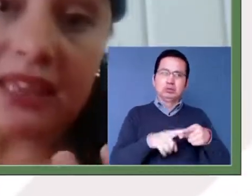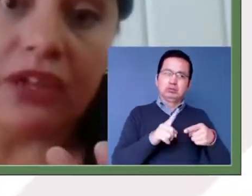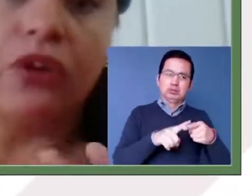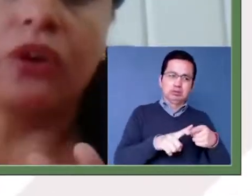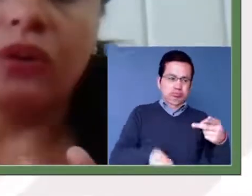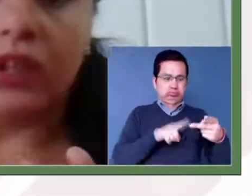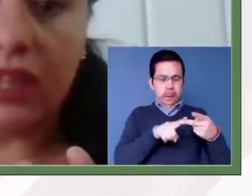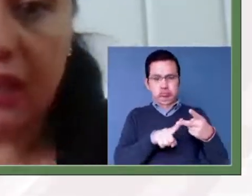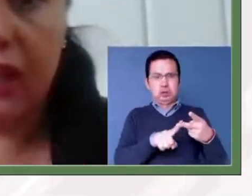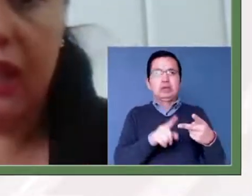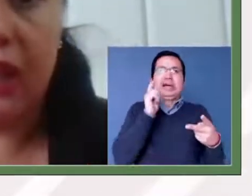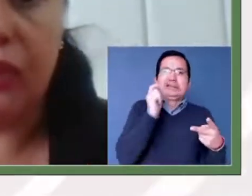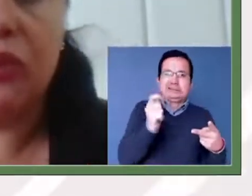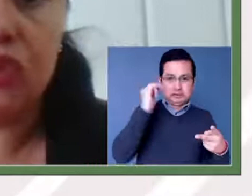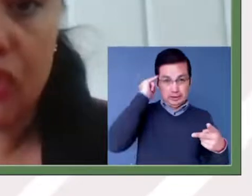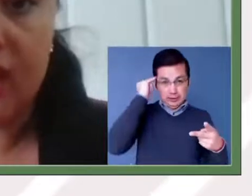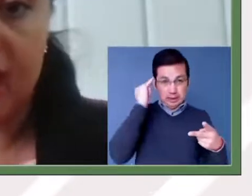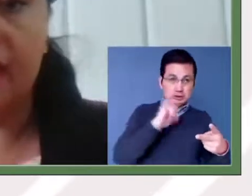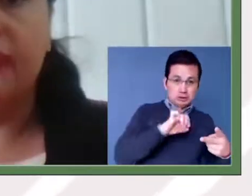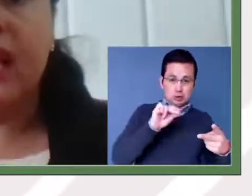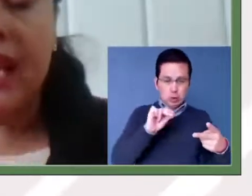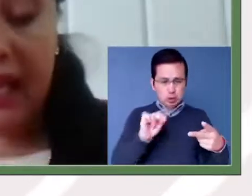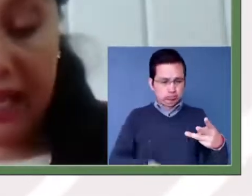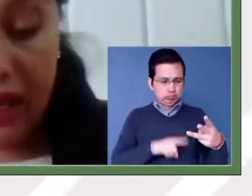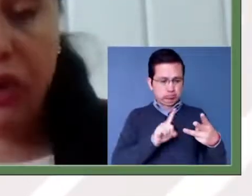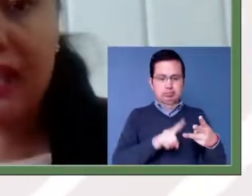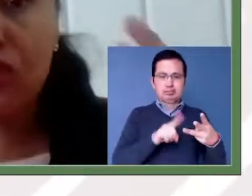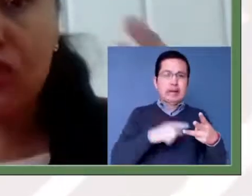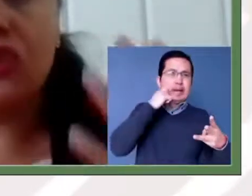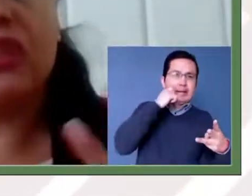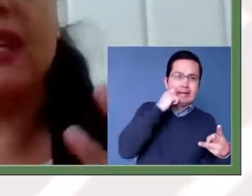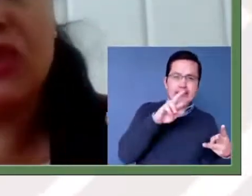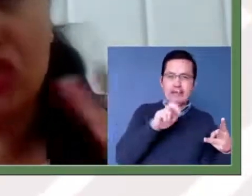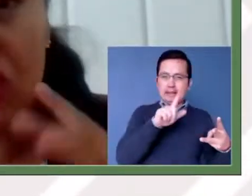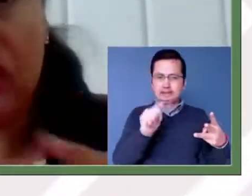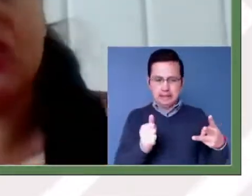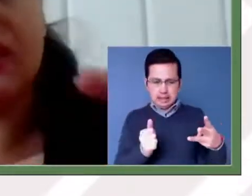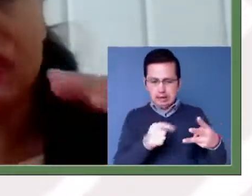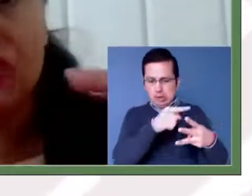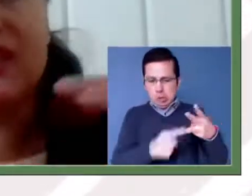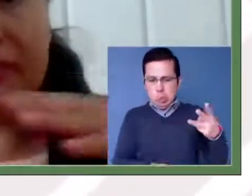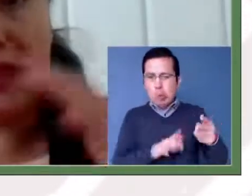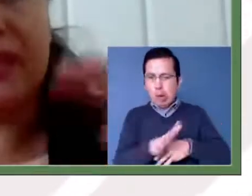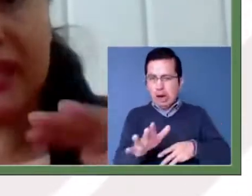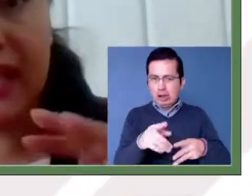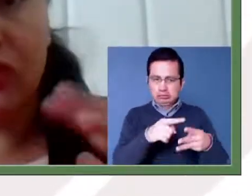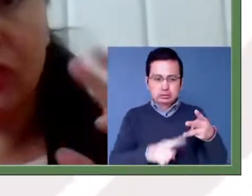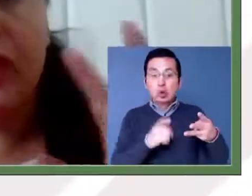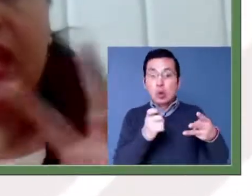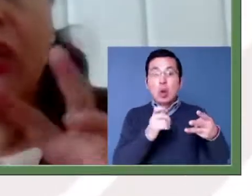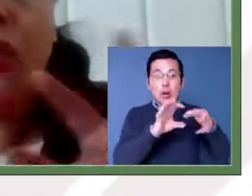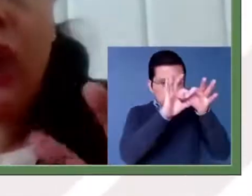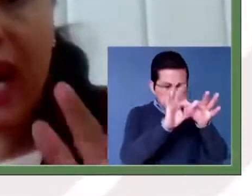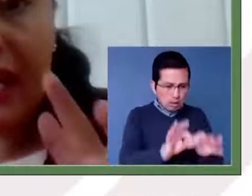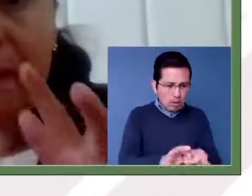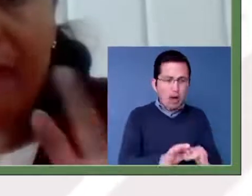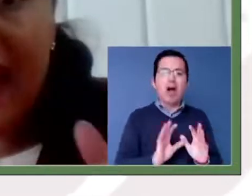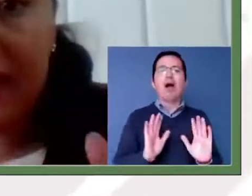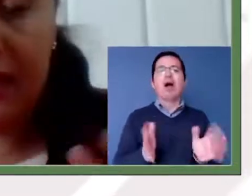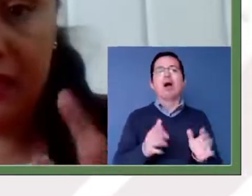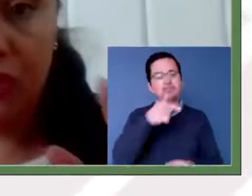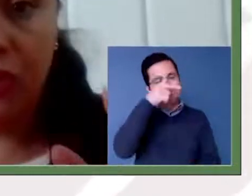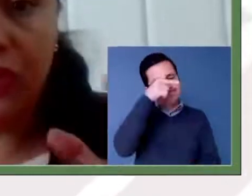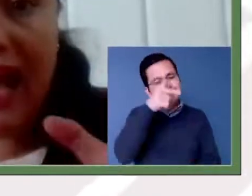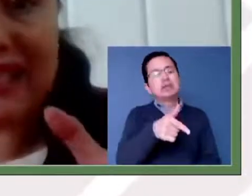Origen étnico y condición racial. Creo que esos dos ejercicios nos están permitiendo jugar,